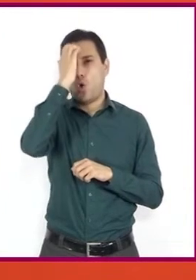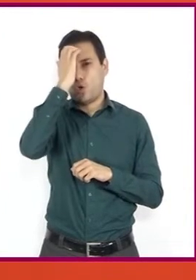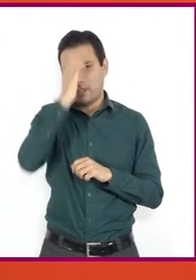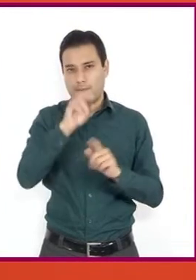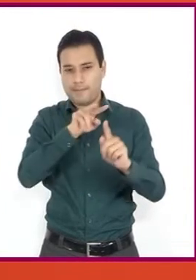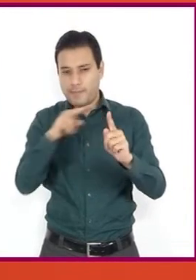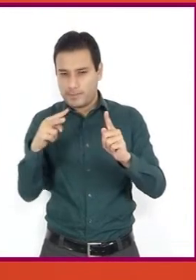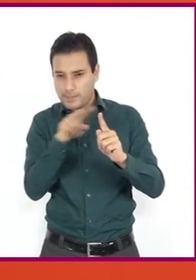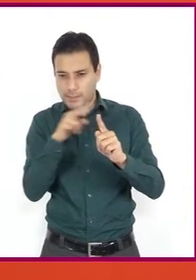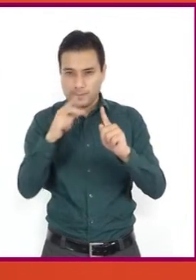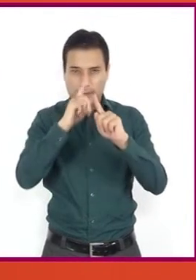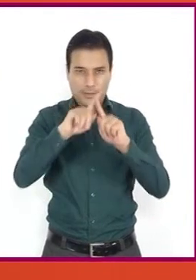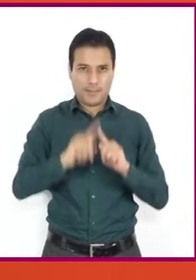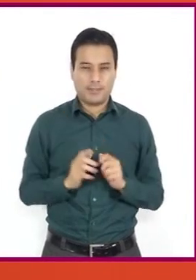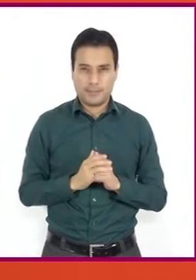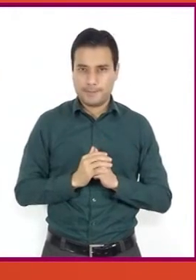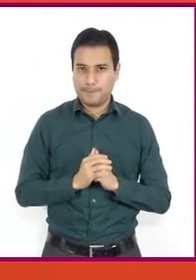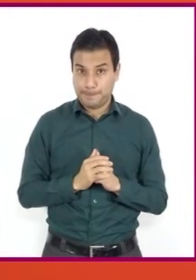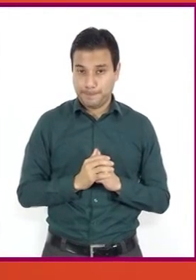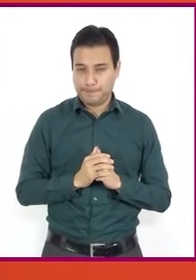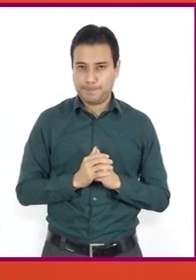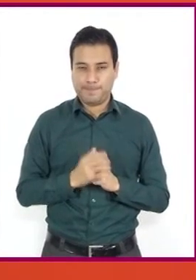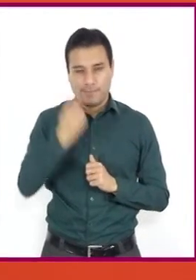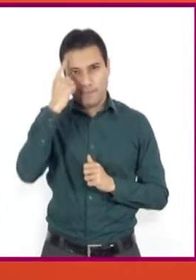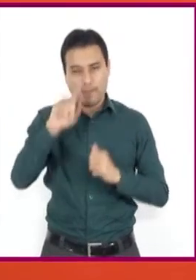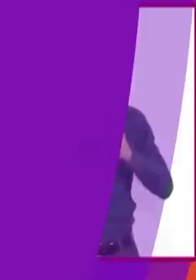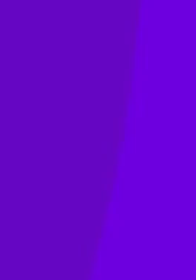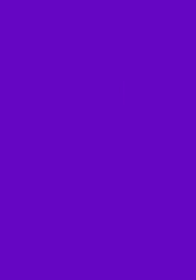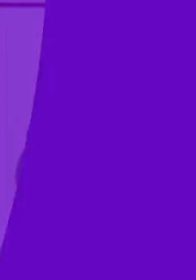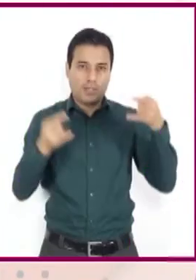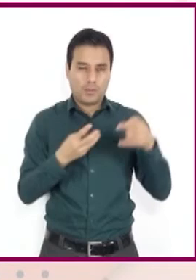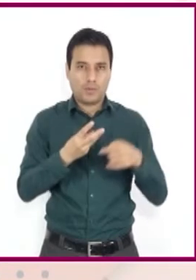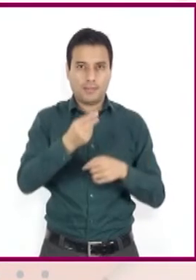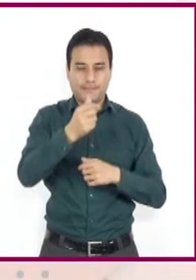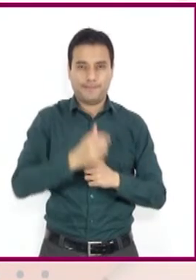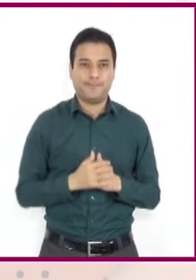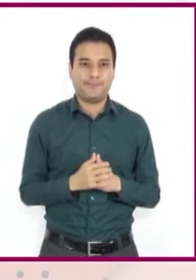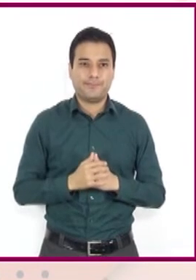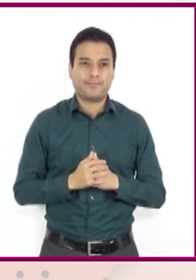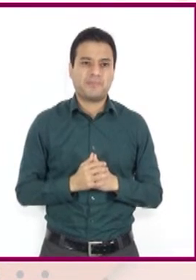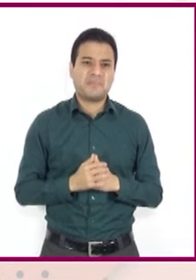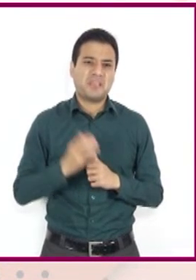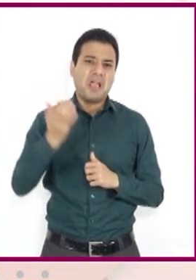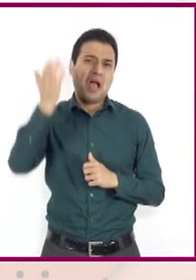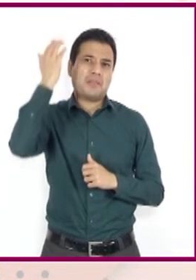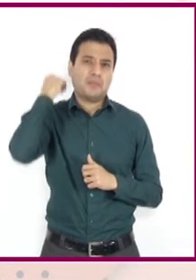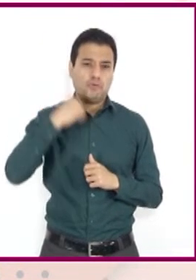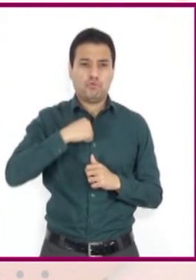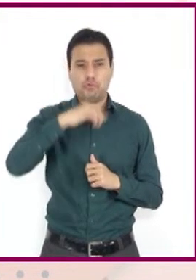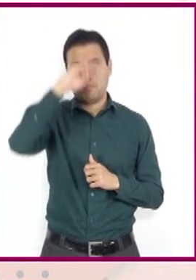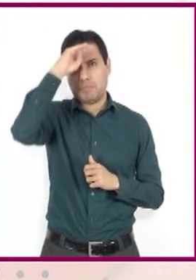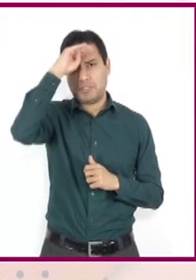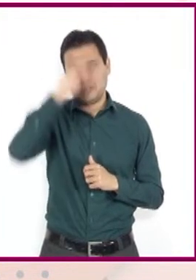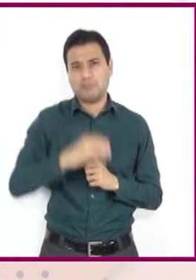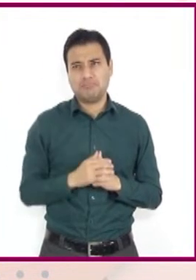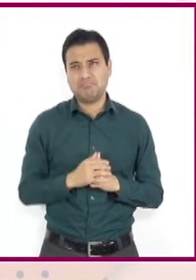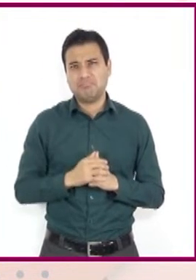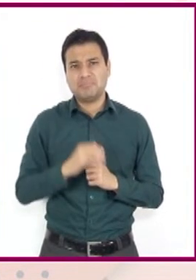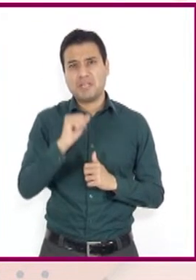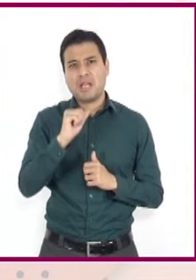que los autores decidieron usar para contarnos la historia. Hubo un tiempo en que yo pensaba mucho en los